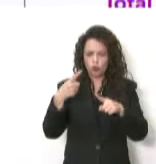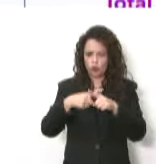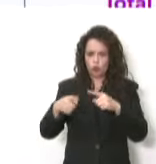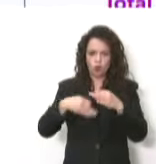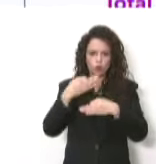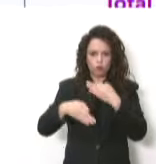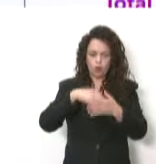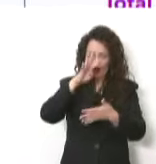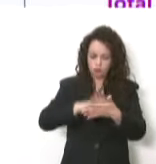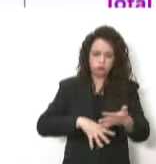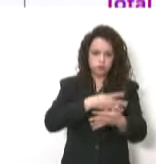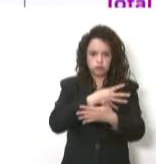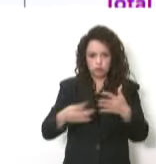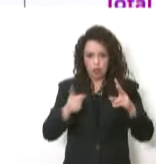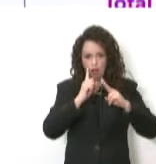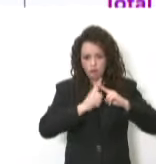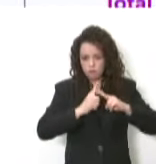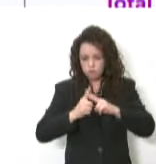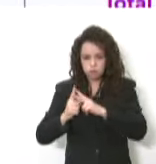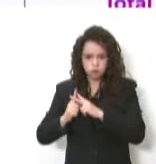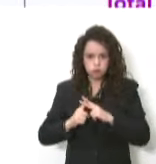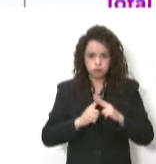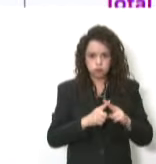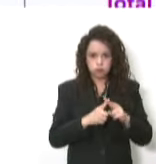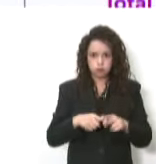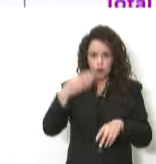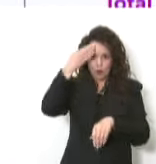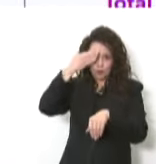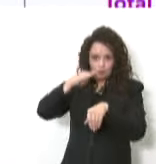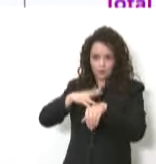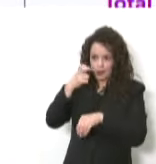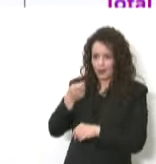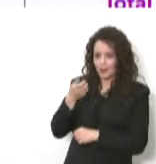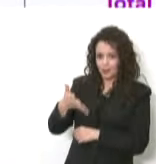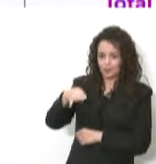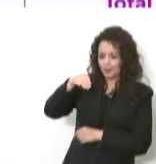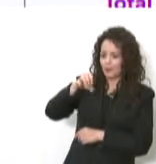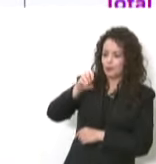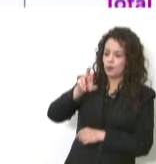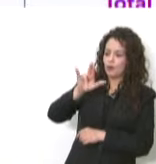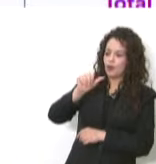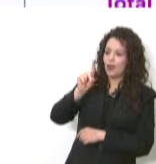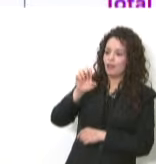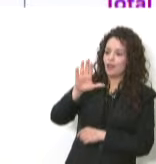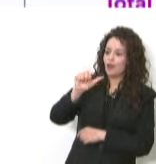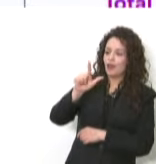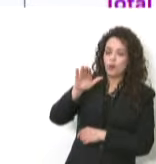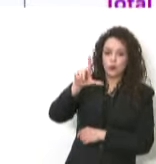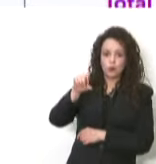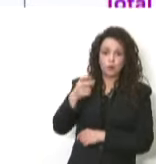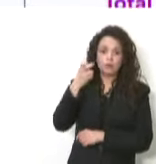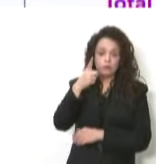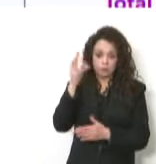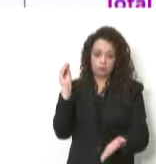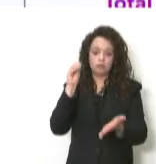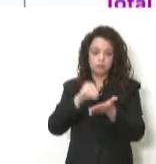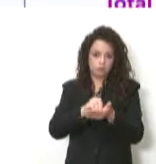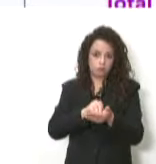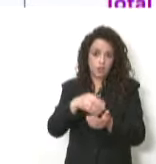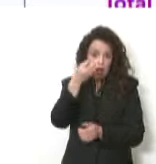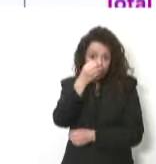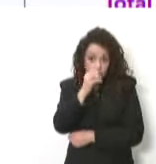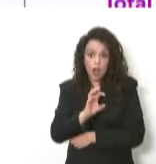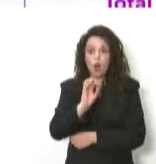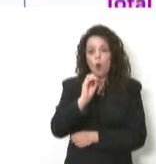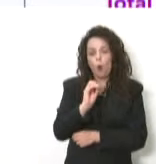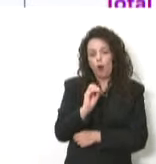la memoria de cálculo, como la denominamos, para que ellos puedan checar y se les hace nota donde tienen 0 o tienen